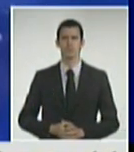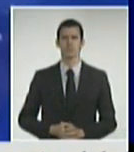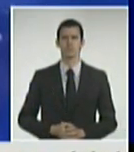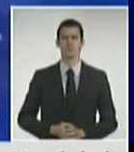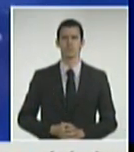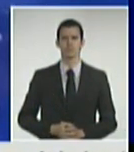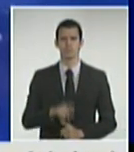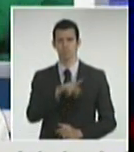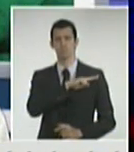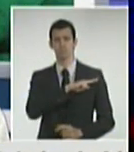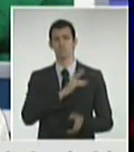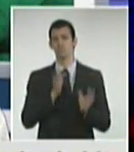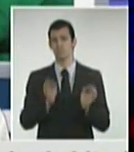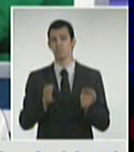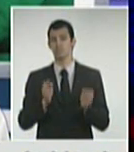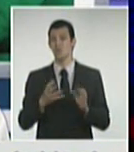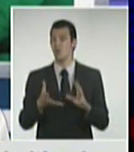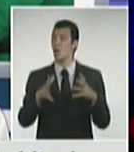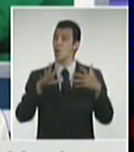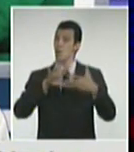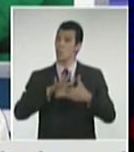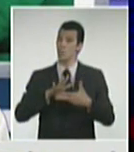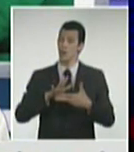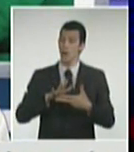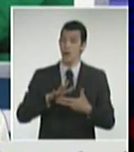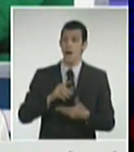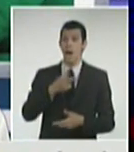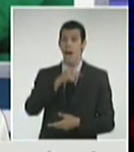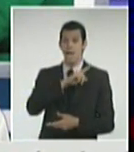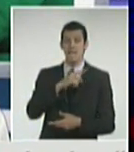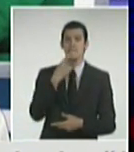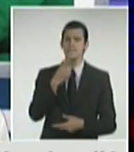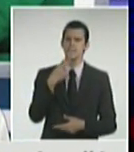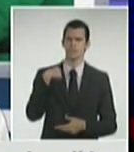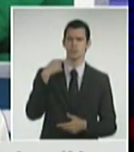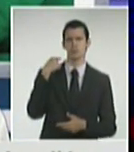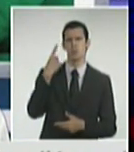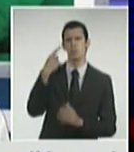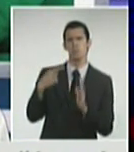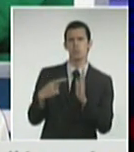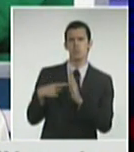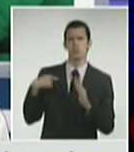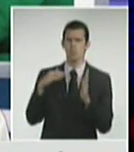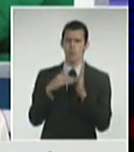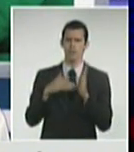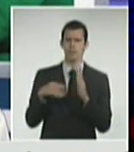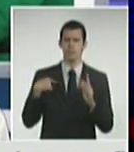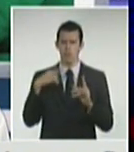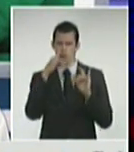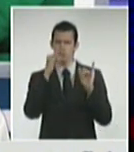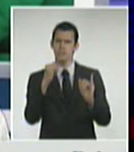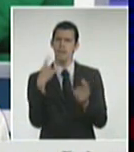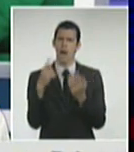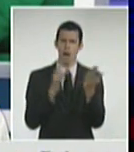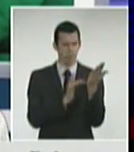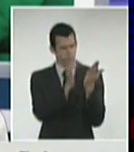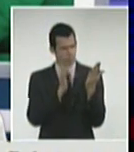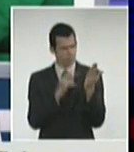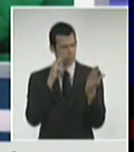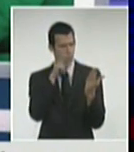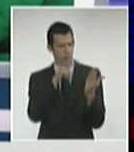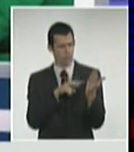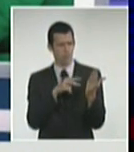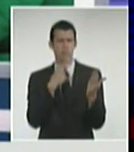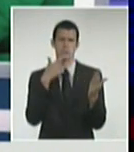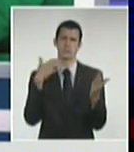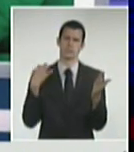En estos momentos, ayer pudimos leer en un paso de tiempo por la tarde algunas noticias realmente